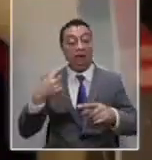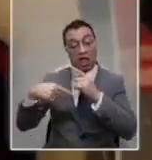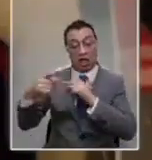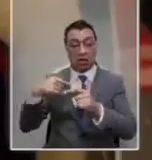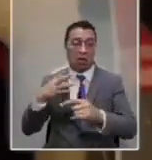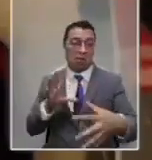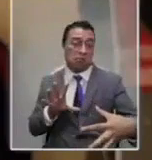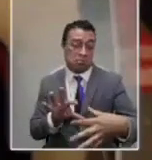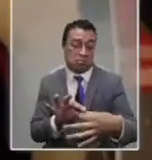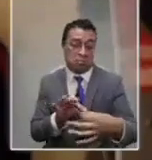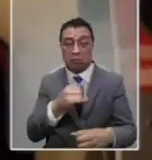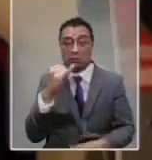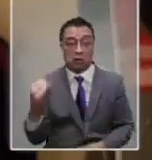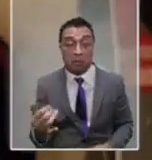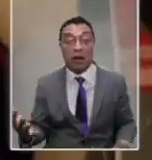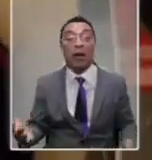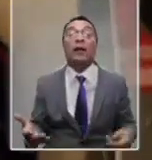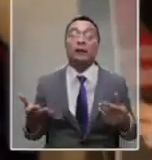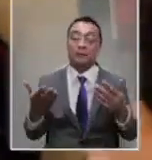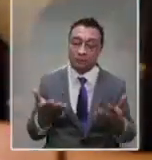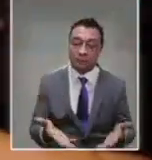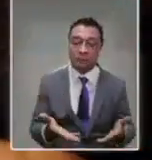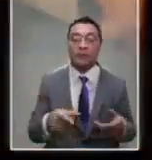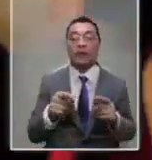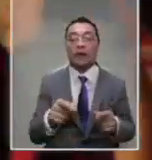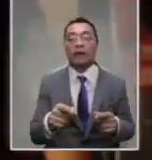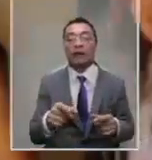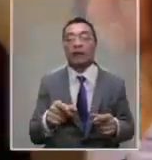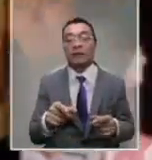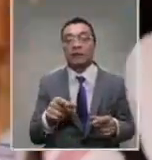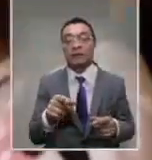historias han estado vinculadas siempre. Entonces,